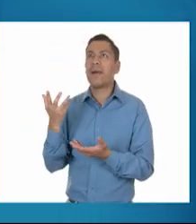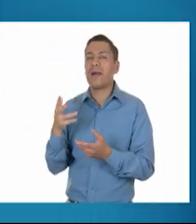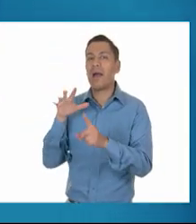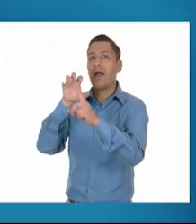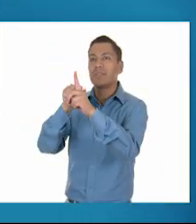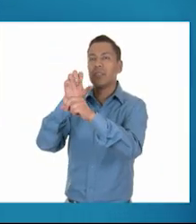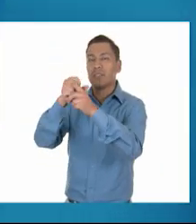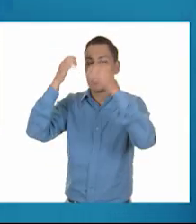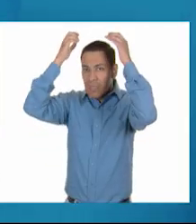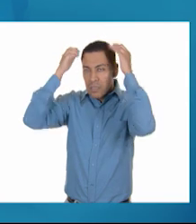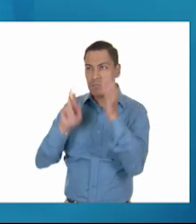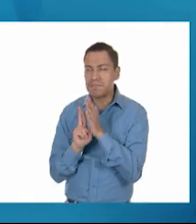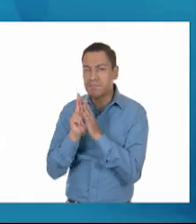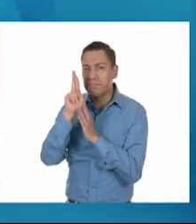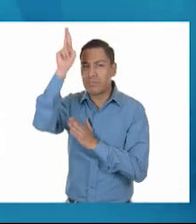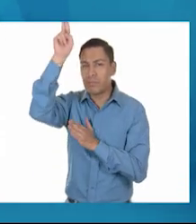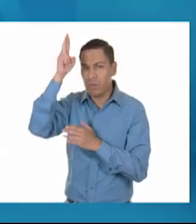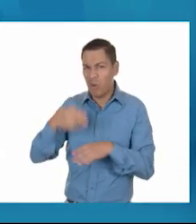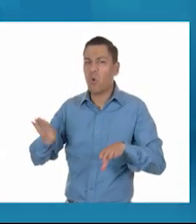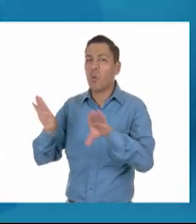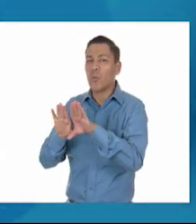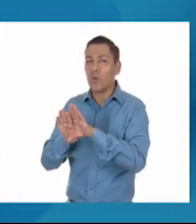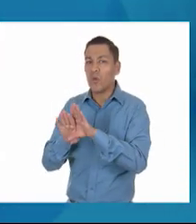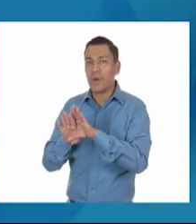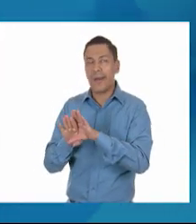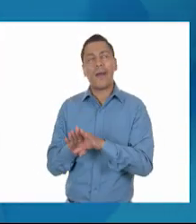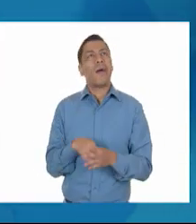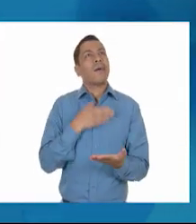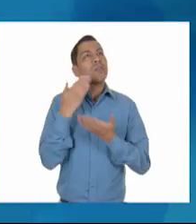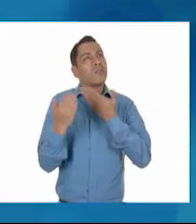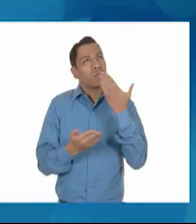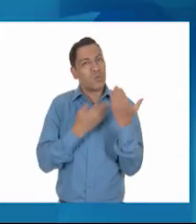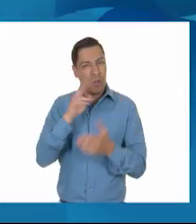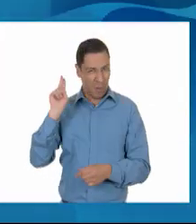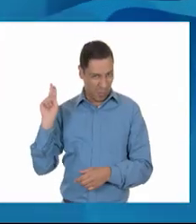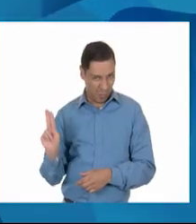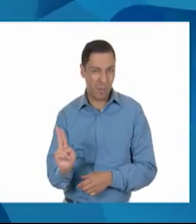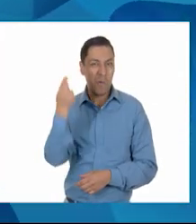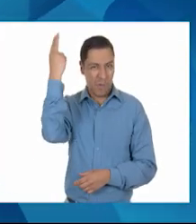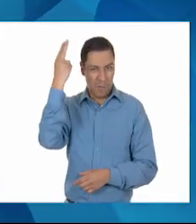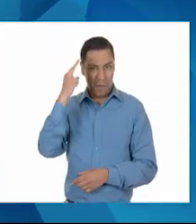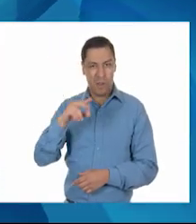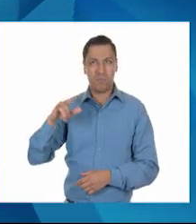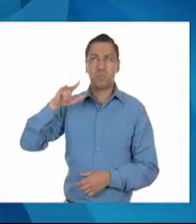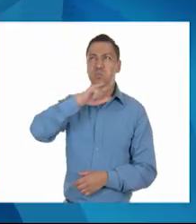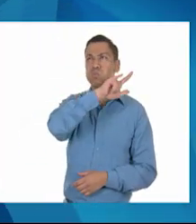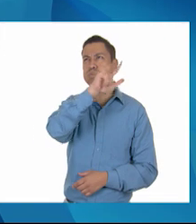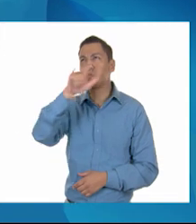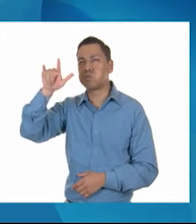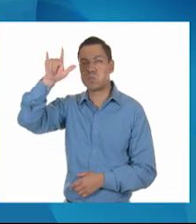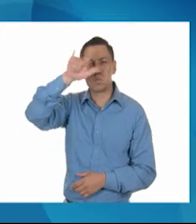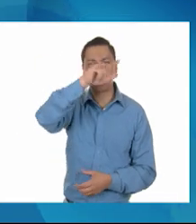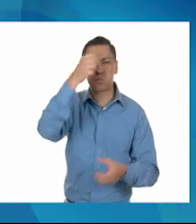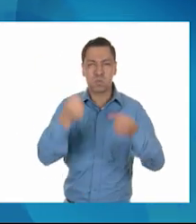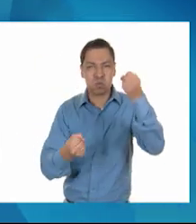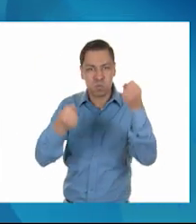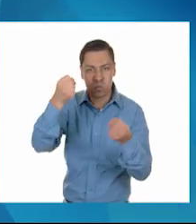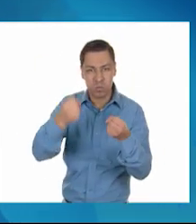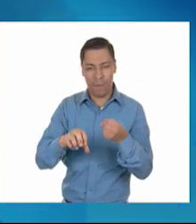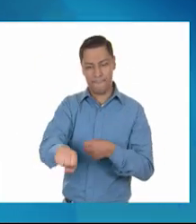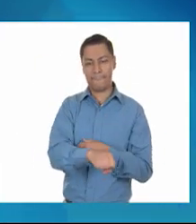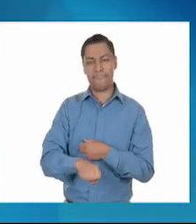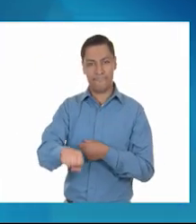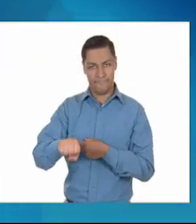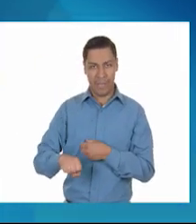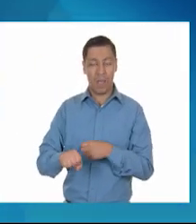existen varias maneras. Una es estudiar la carrera universitaria de piloto aviador. Otra es ser un especialista y haber